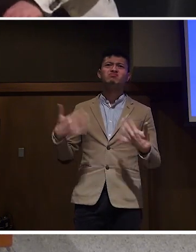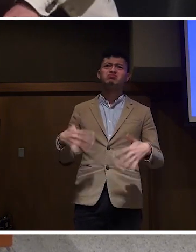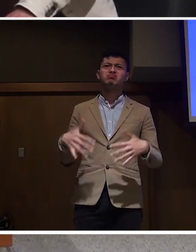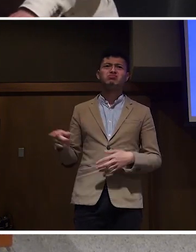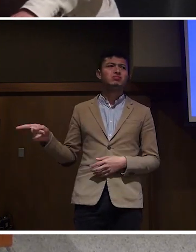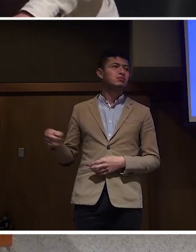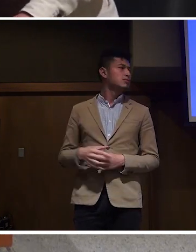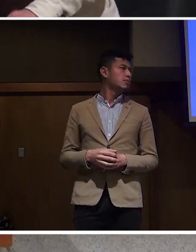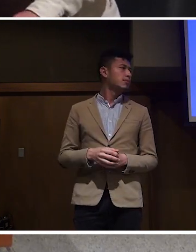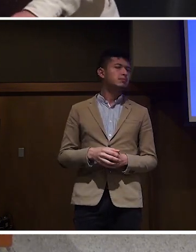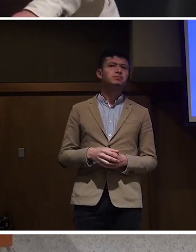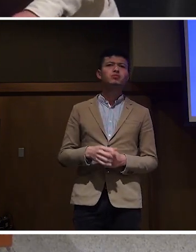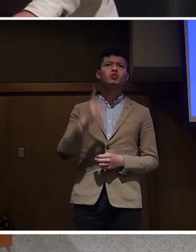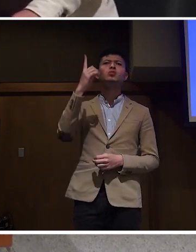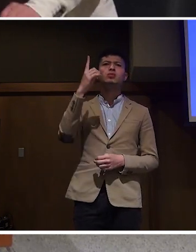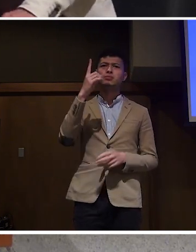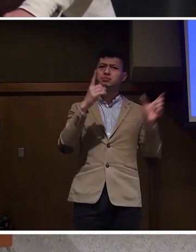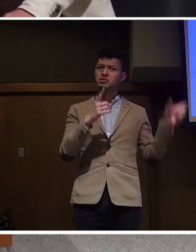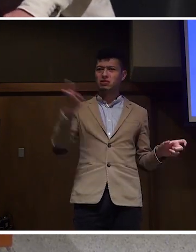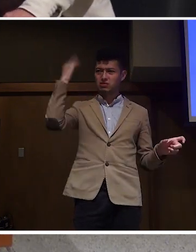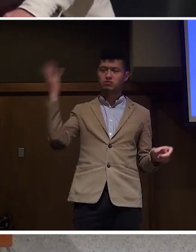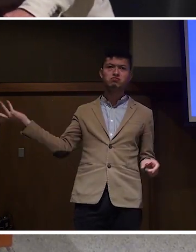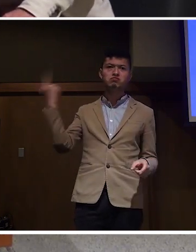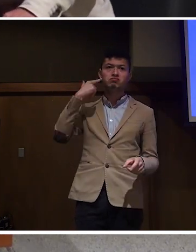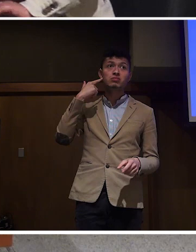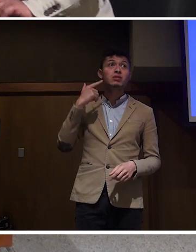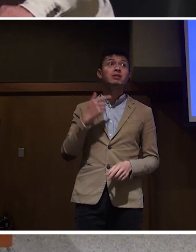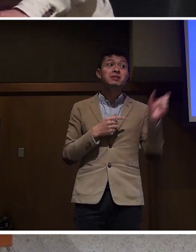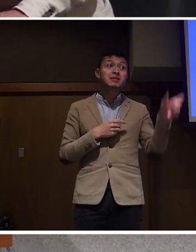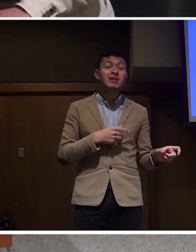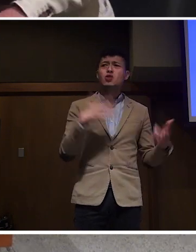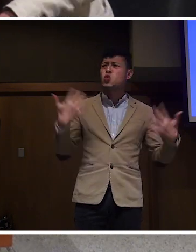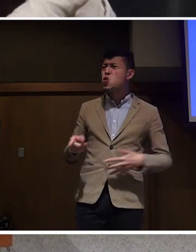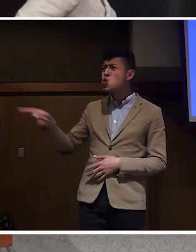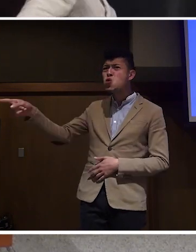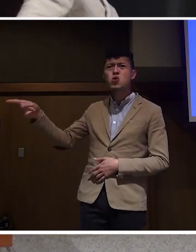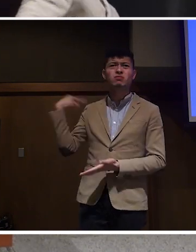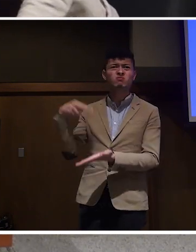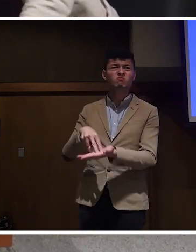Oí una vez a una persona que dijo que el mejor escritor que había leído en su vida era Jorge Orlando Melo.